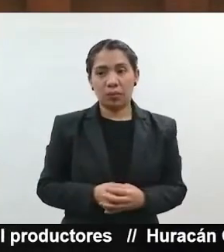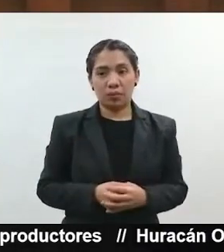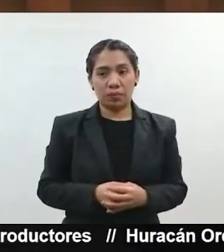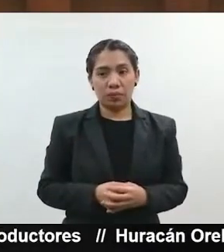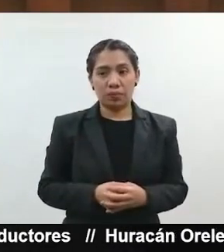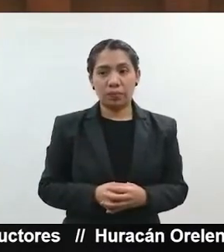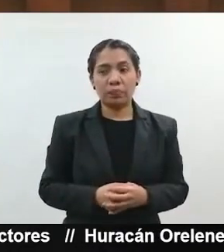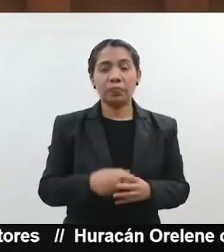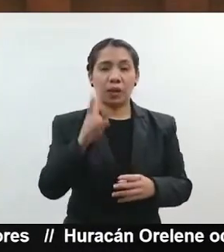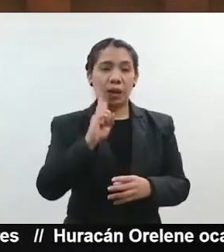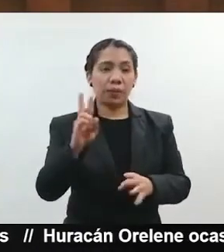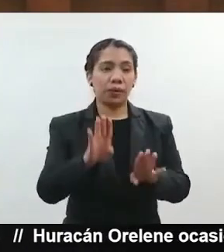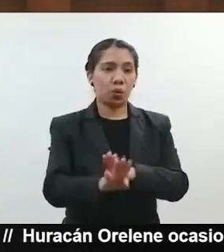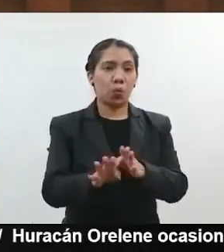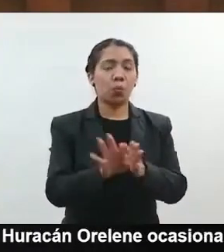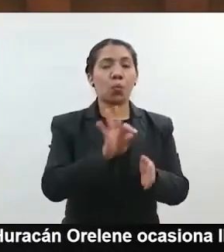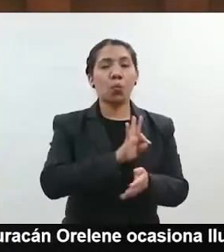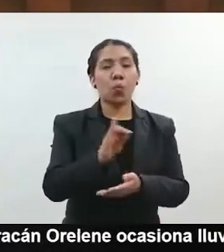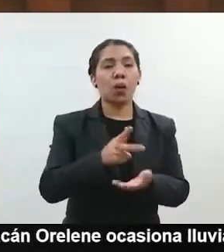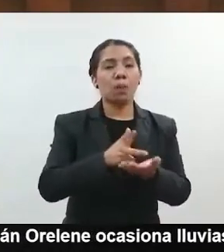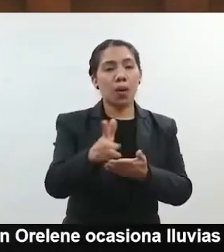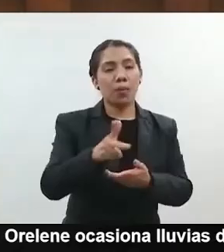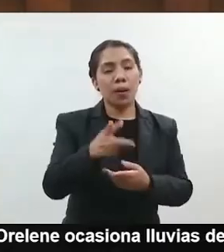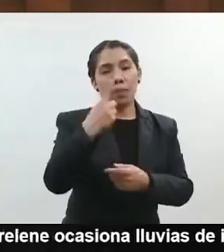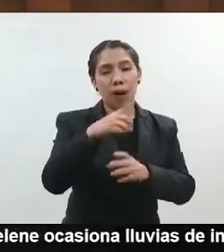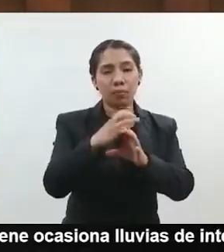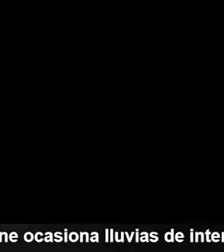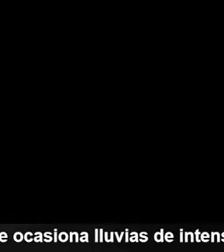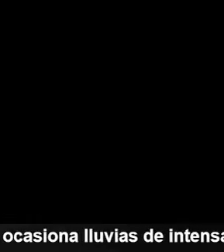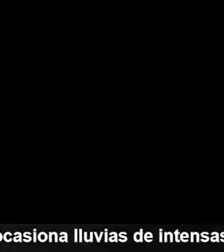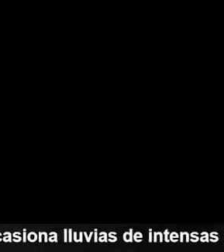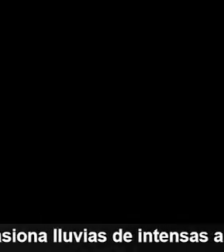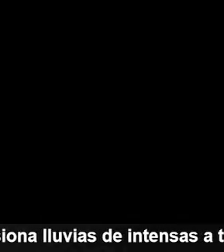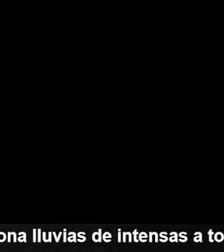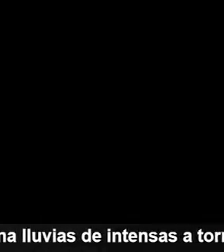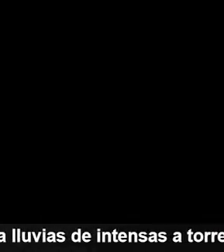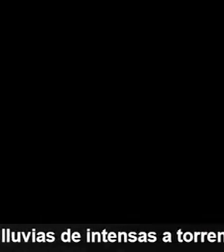y cocaína en autobuses de pasajeros.